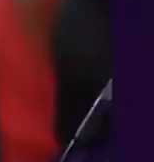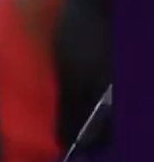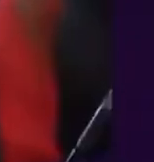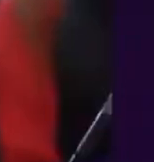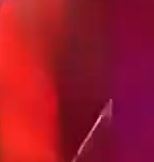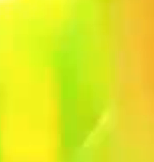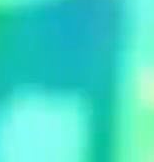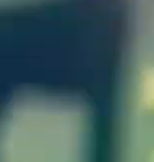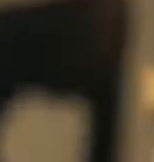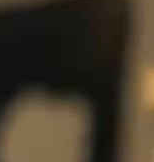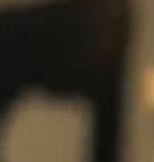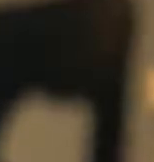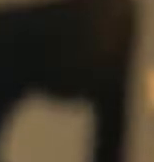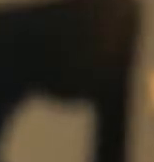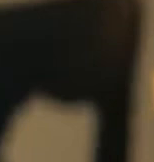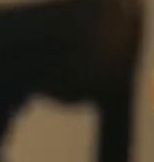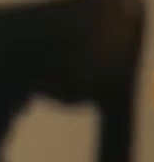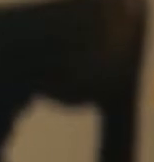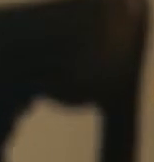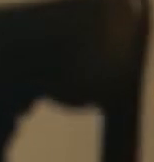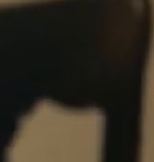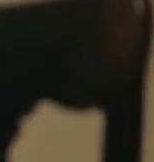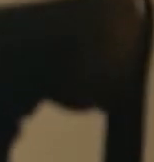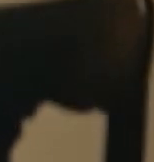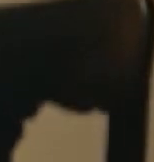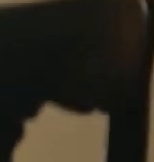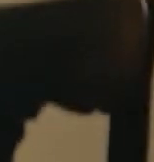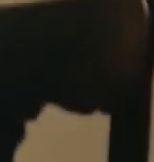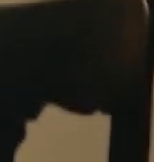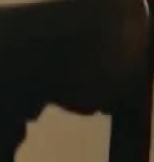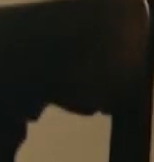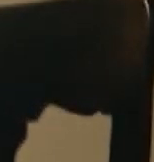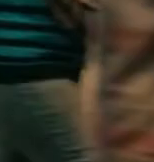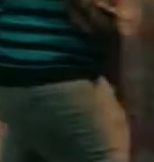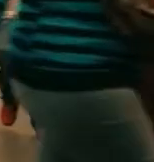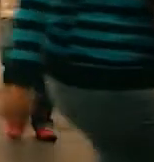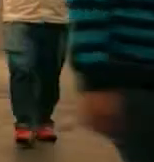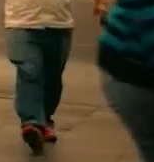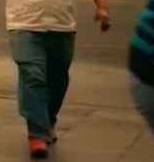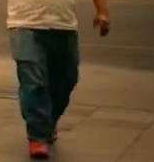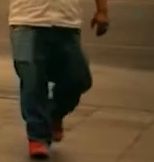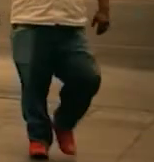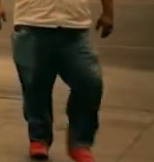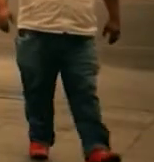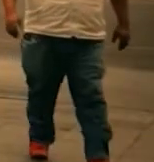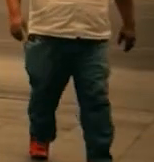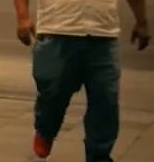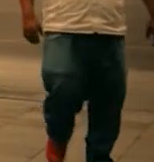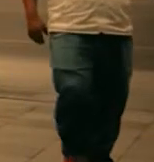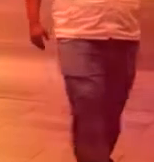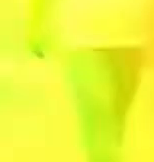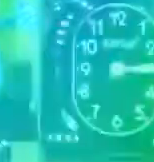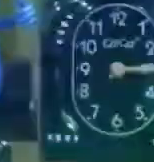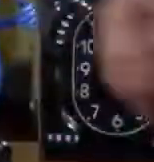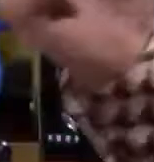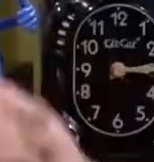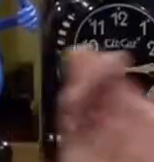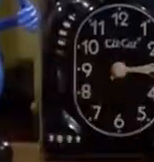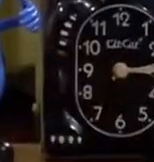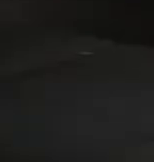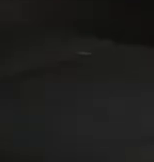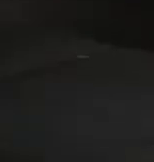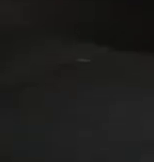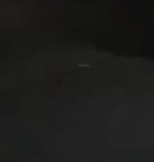Musical y Lobo del Lobo, nominado a Divulgación Periodística Documental.